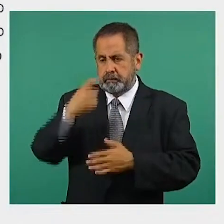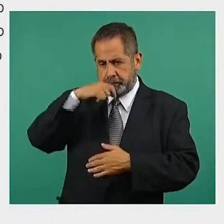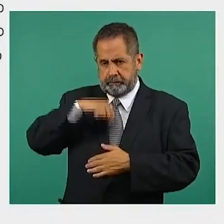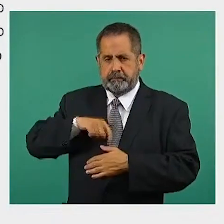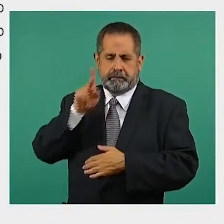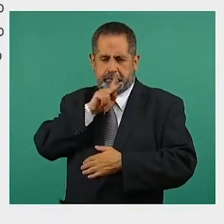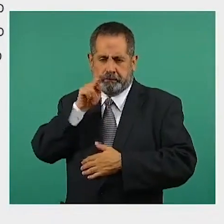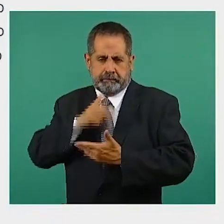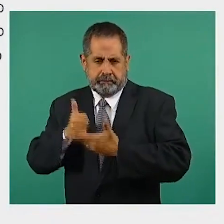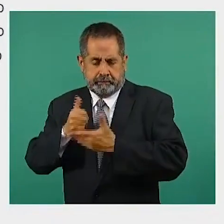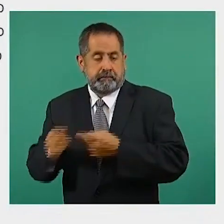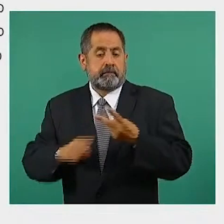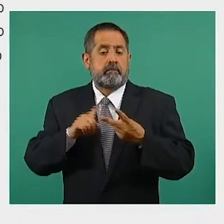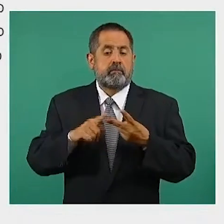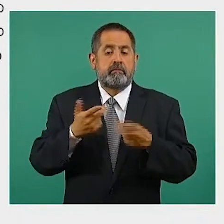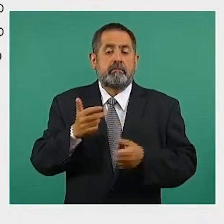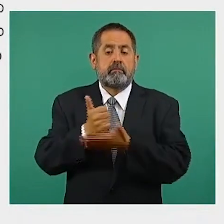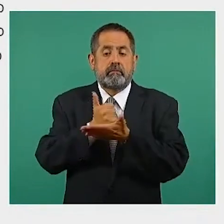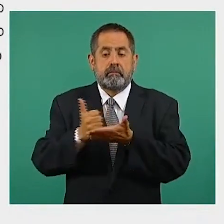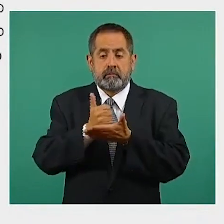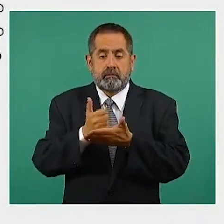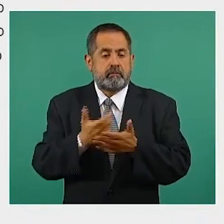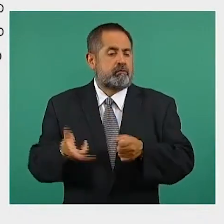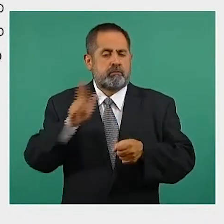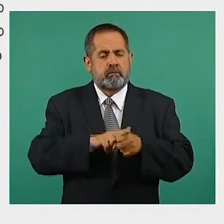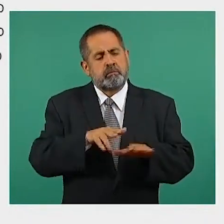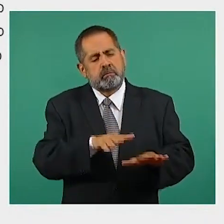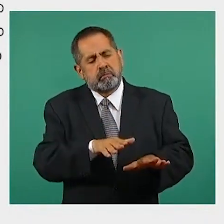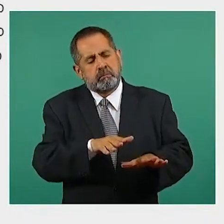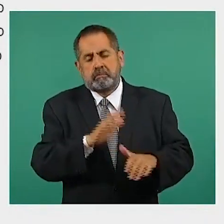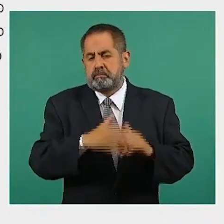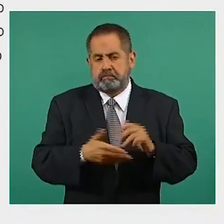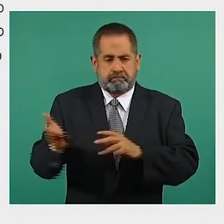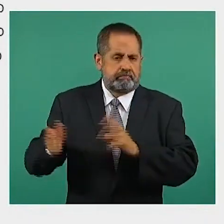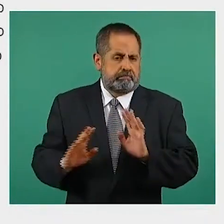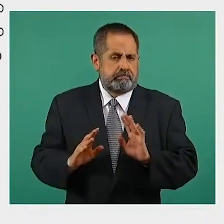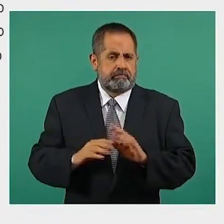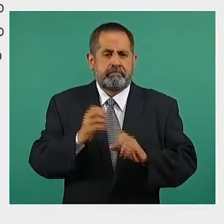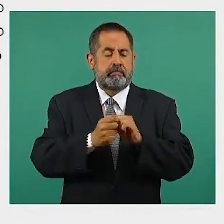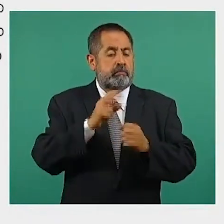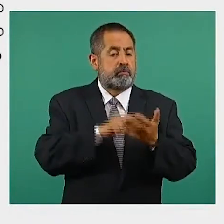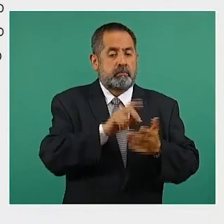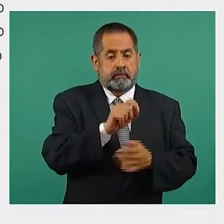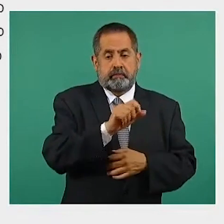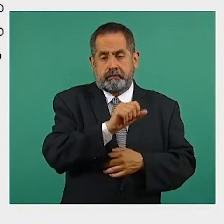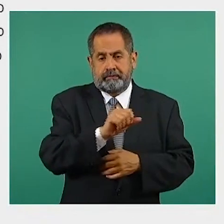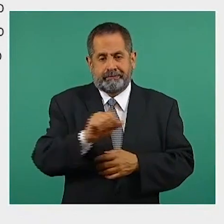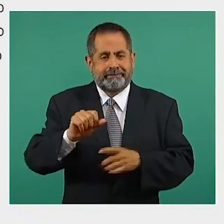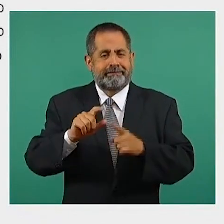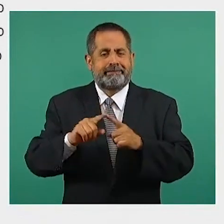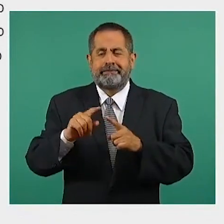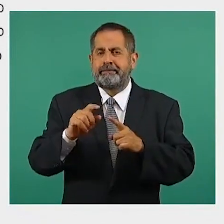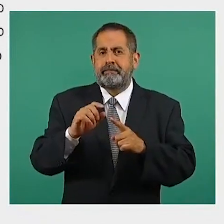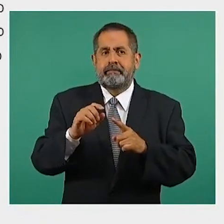muestra el total de pacientes hospitalizados durante el tiempo, la primavera y verano del 2020, la primera oleada,